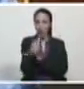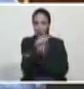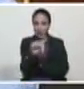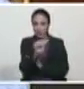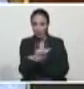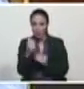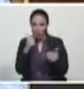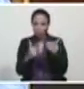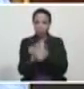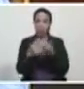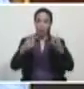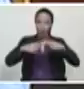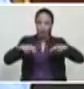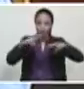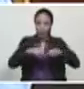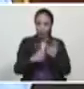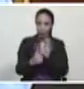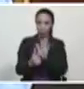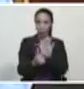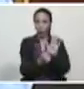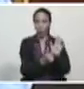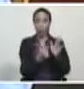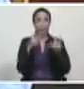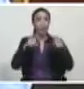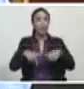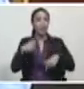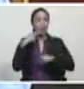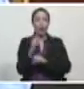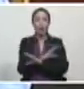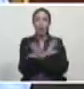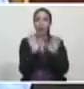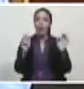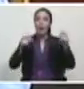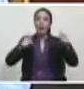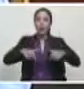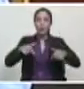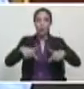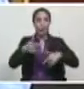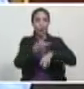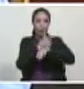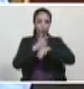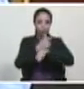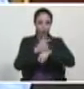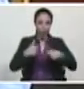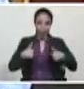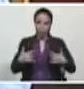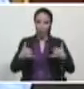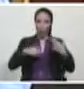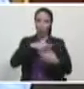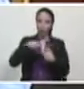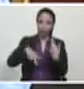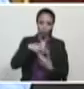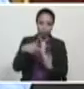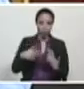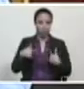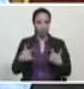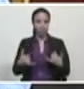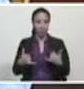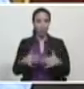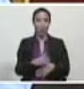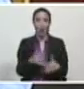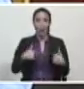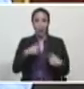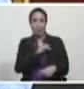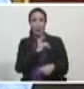investigación. Pero quiero que quede claro que al gobierno bolivariano y revolucionario de Venezuela no le temblará